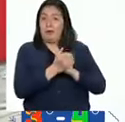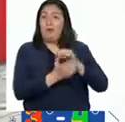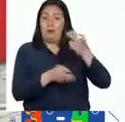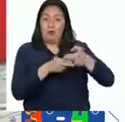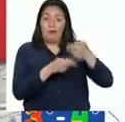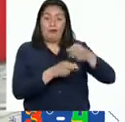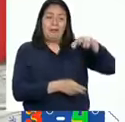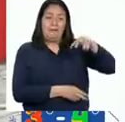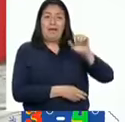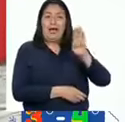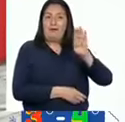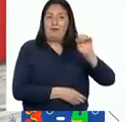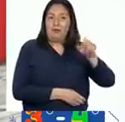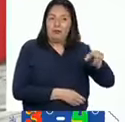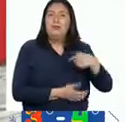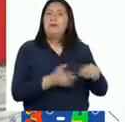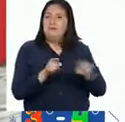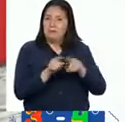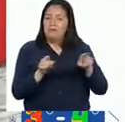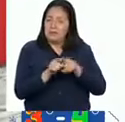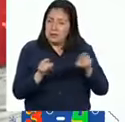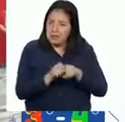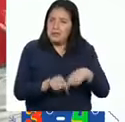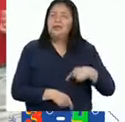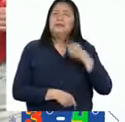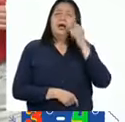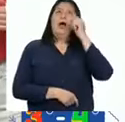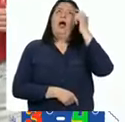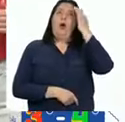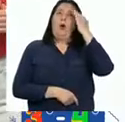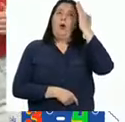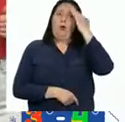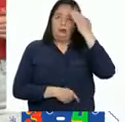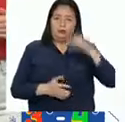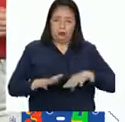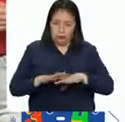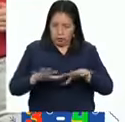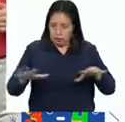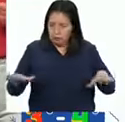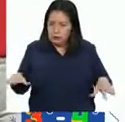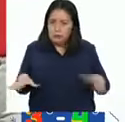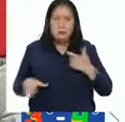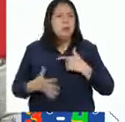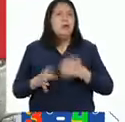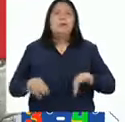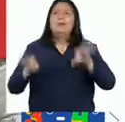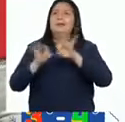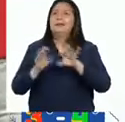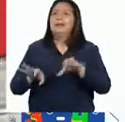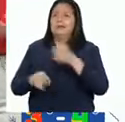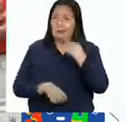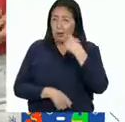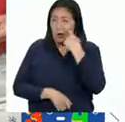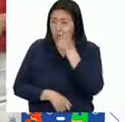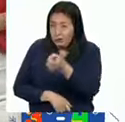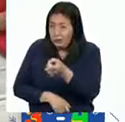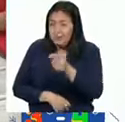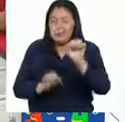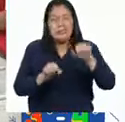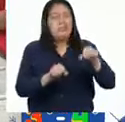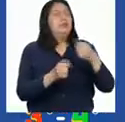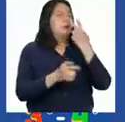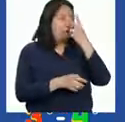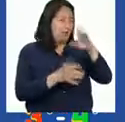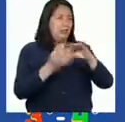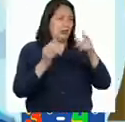también está descubriendo junto con nosotros su espacio personal y la importancia de establecerlo. ¿Quieren conocer a Pablo? Vamos a ver su